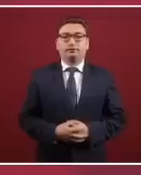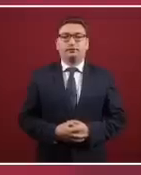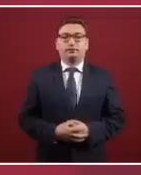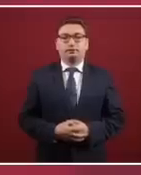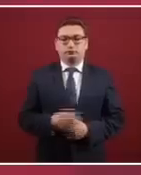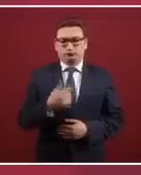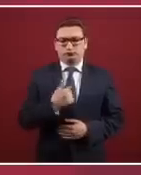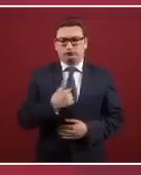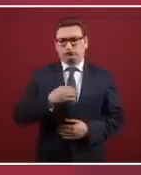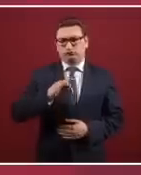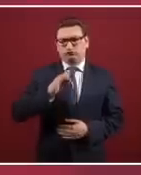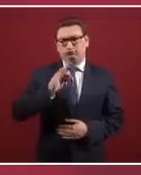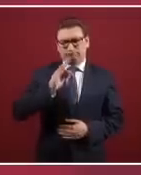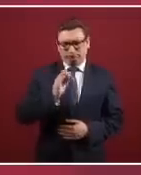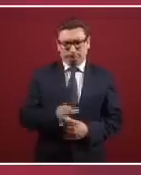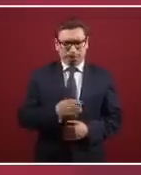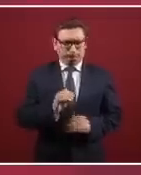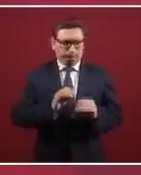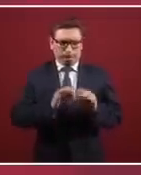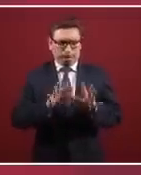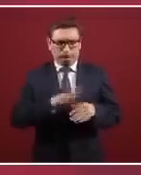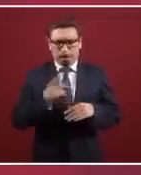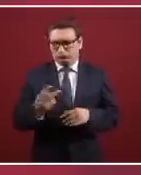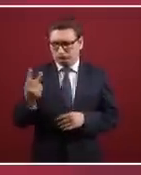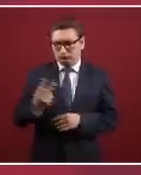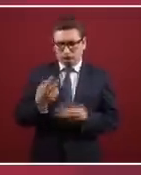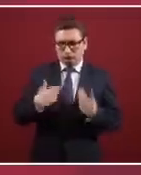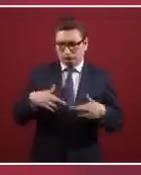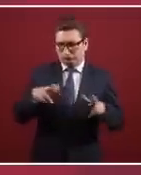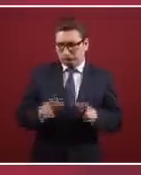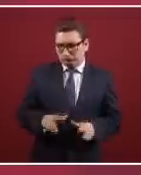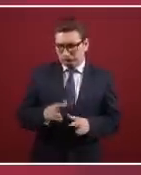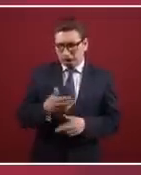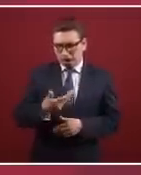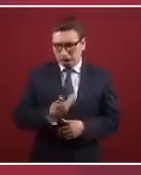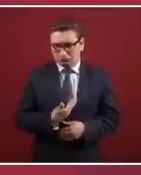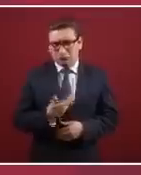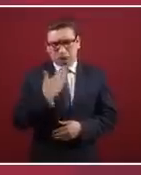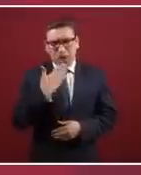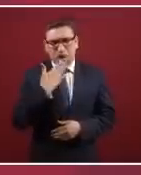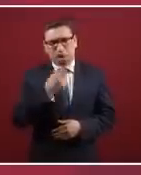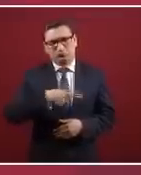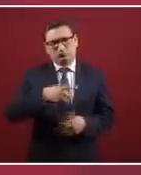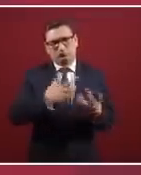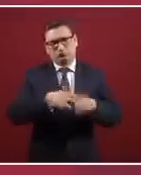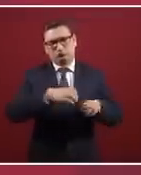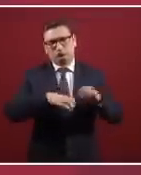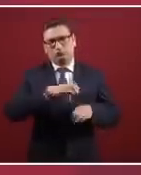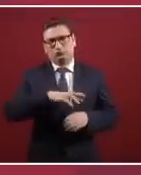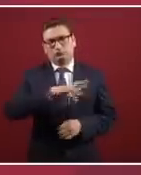lo acepto porque me lo están pidiendo dos representantes de los empresarios de México